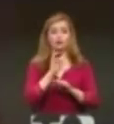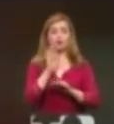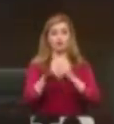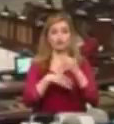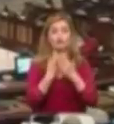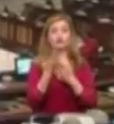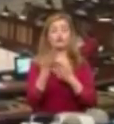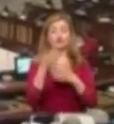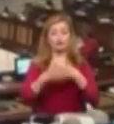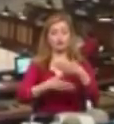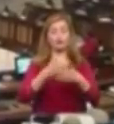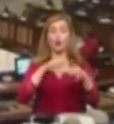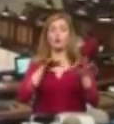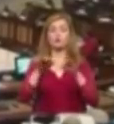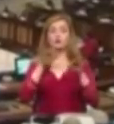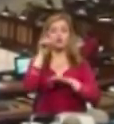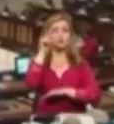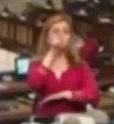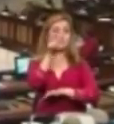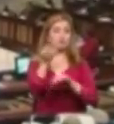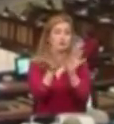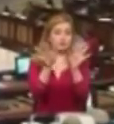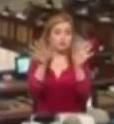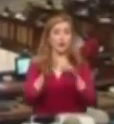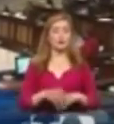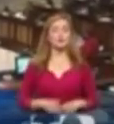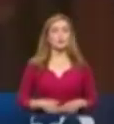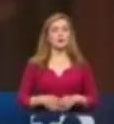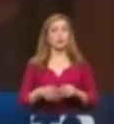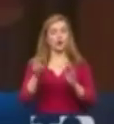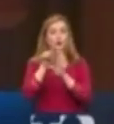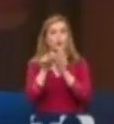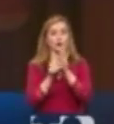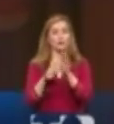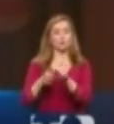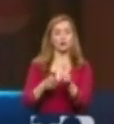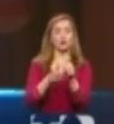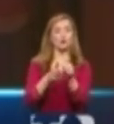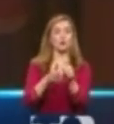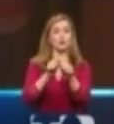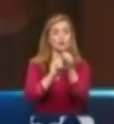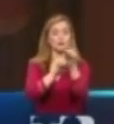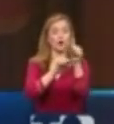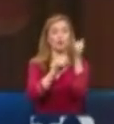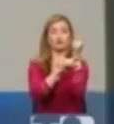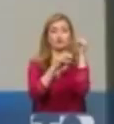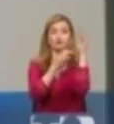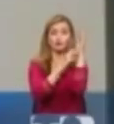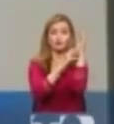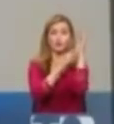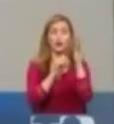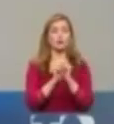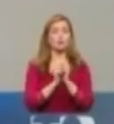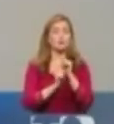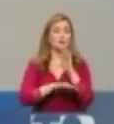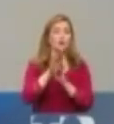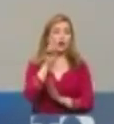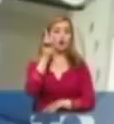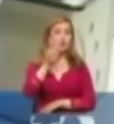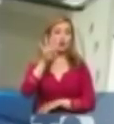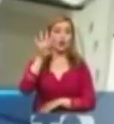procesos. El primero fue el fiscal general del Estado, que dio detalles del seguimiento del grillete de Alvarado. Registraron más